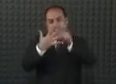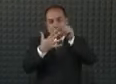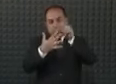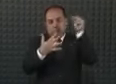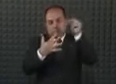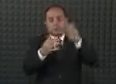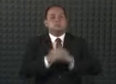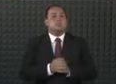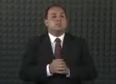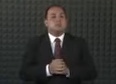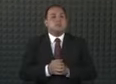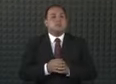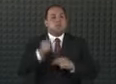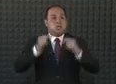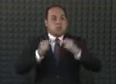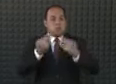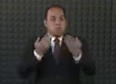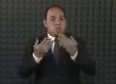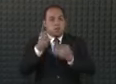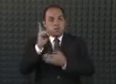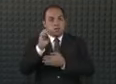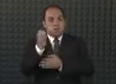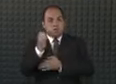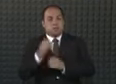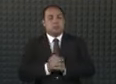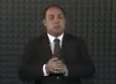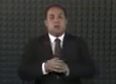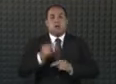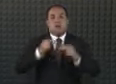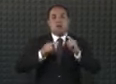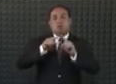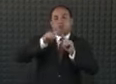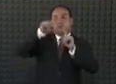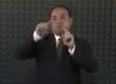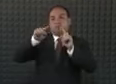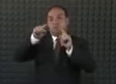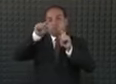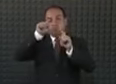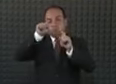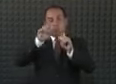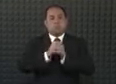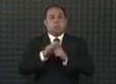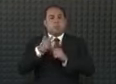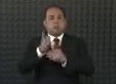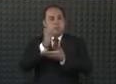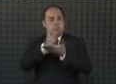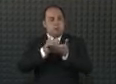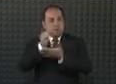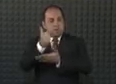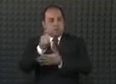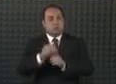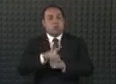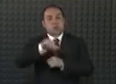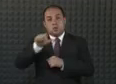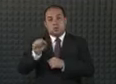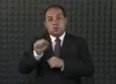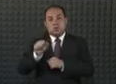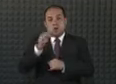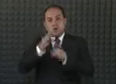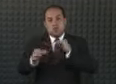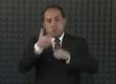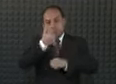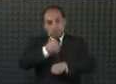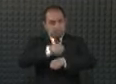mortalidad durante diciembre y enero. El pico del exceso aquí fue justo a mediados de agosto y desde entonces, ya estas últimas